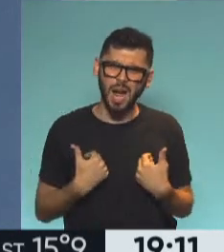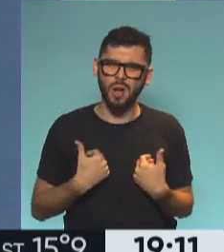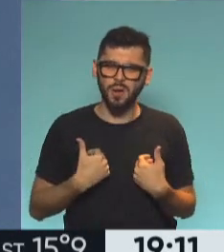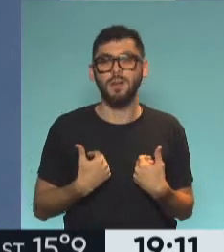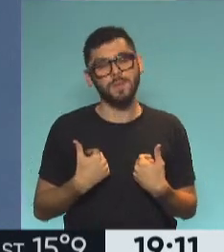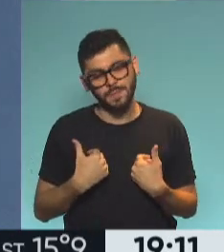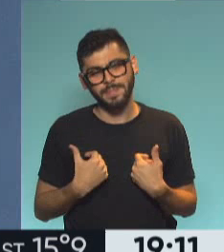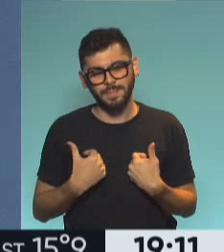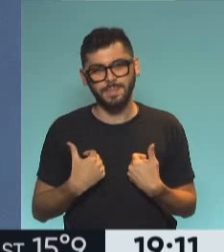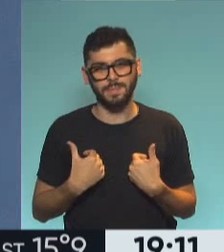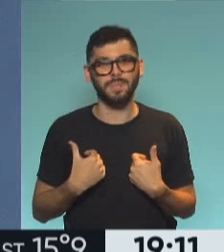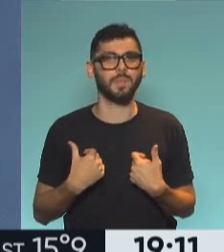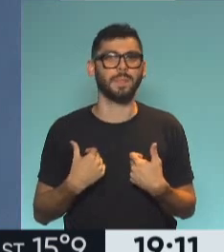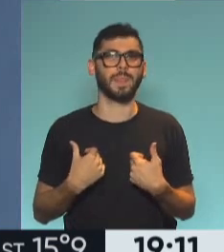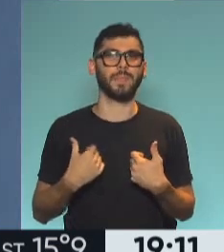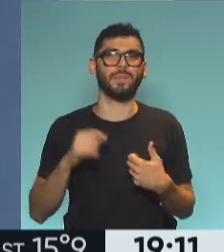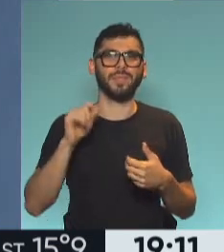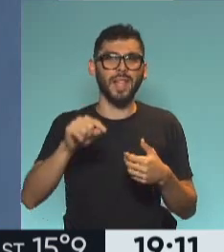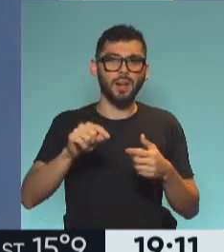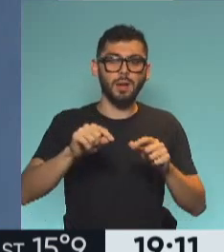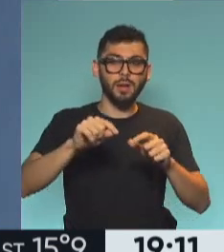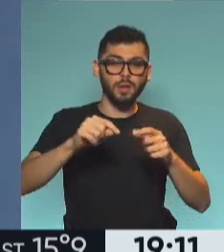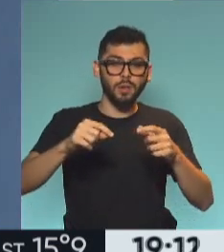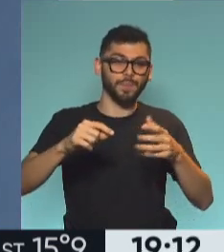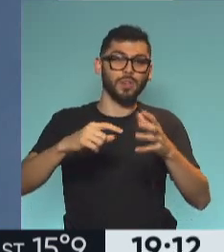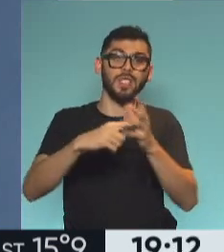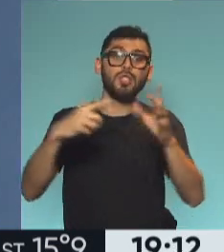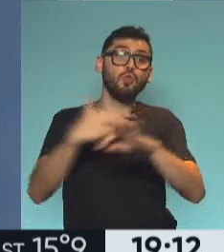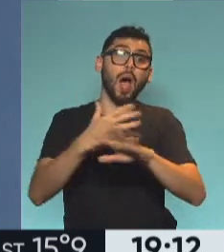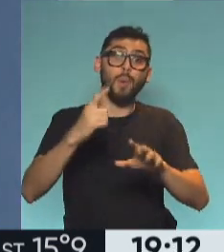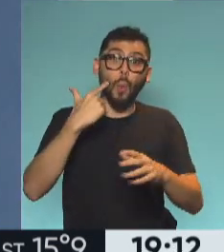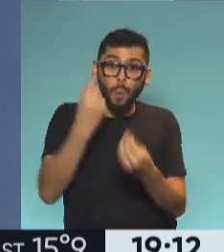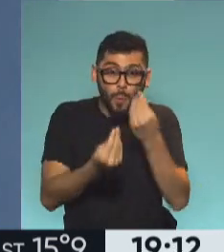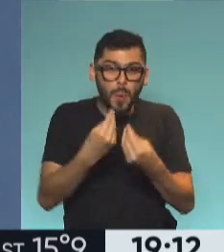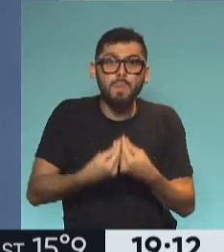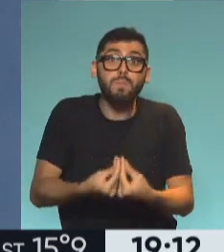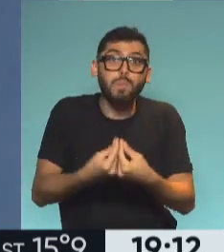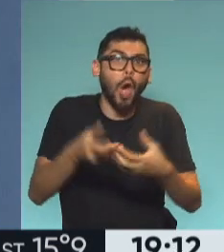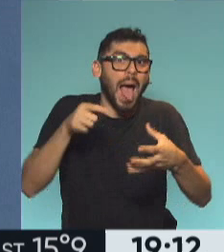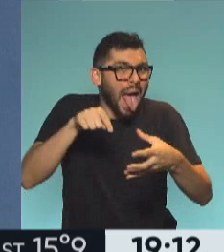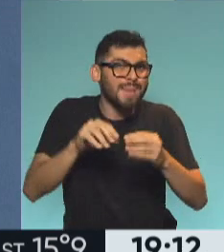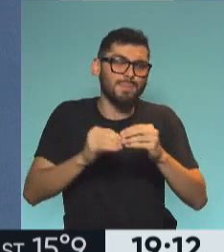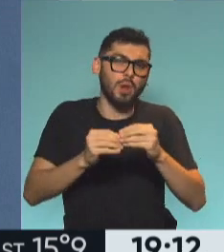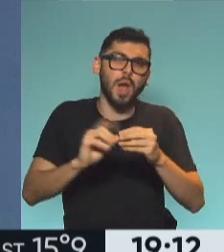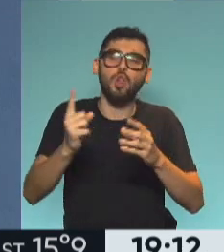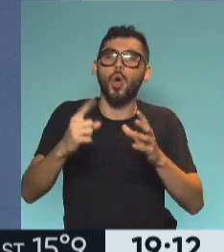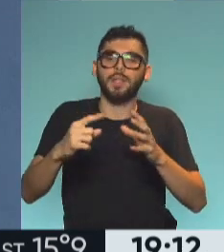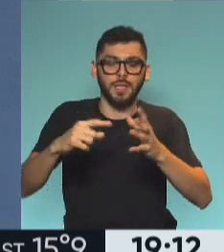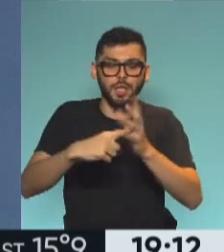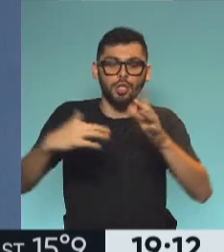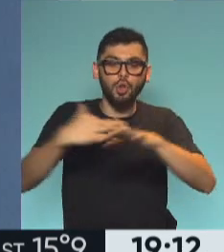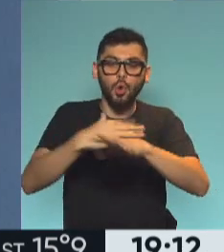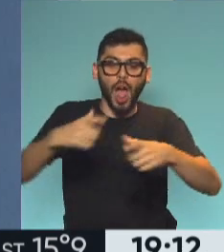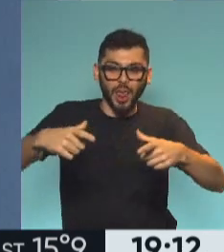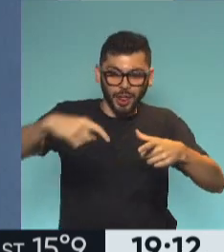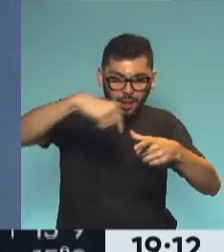Sí, sí. ¿Sí? Acá es el aglomerado urbano. ¿Sí? No es una ciudad, un límite